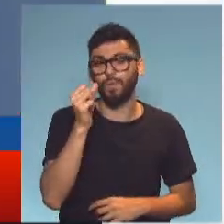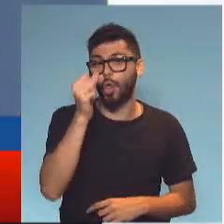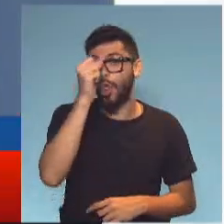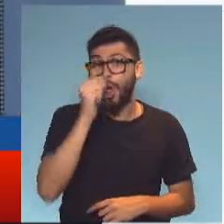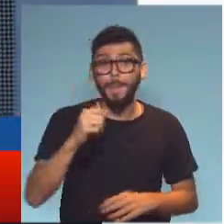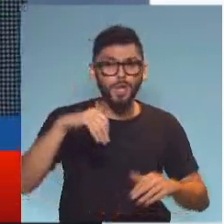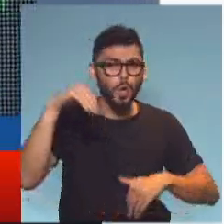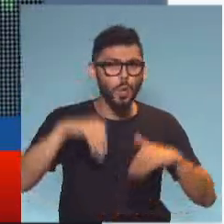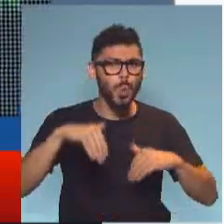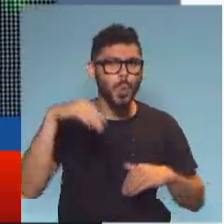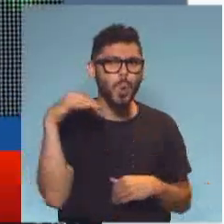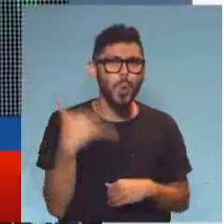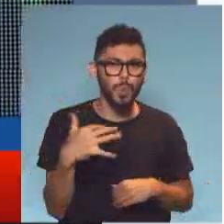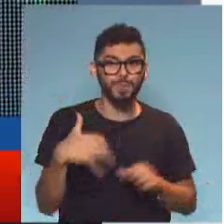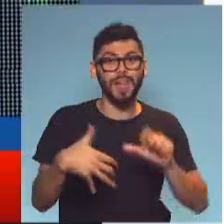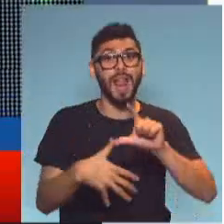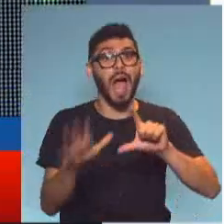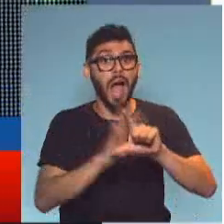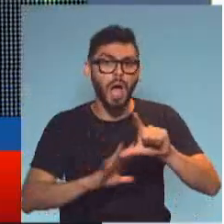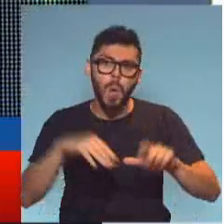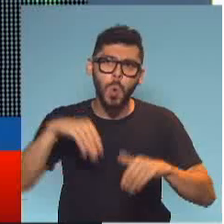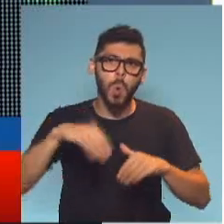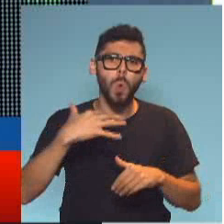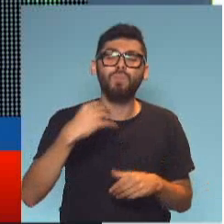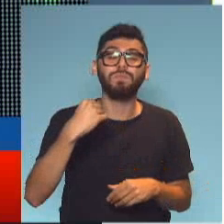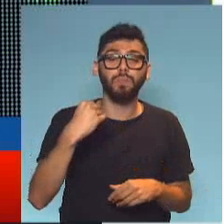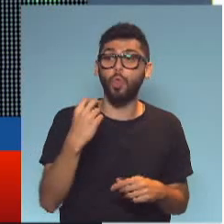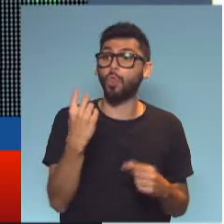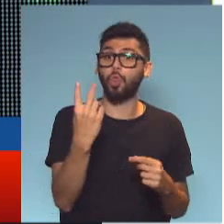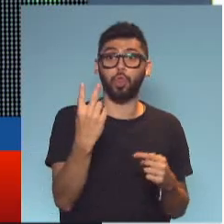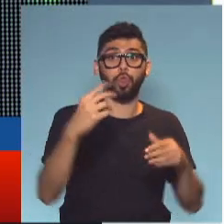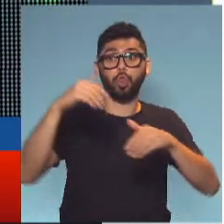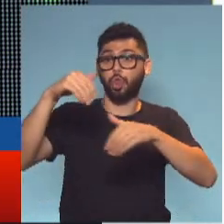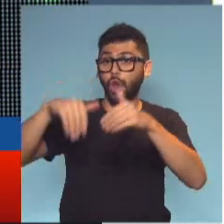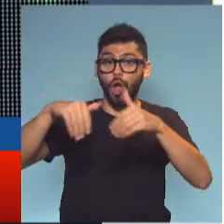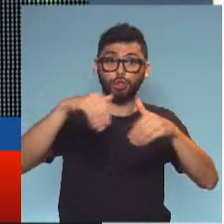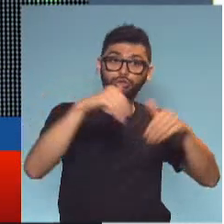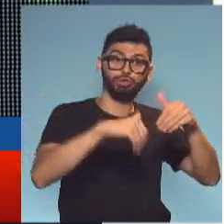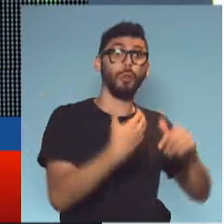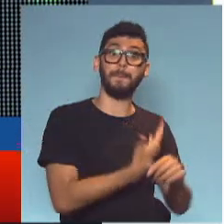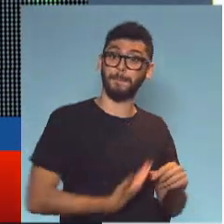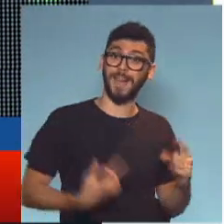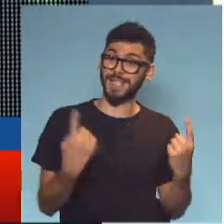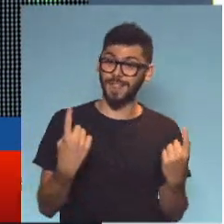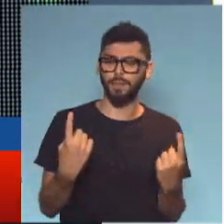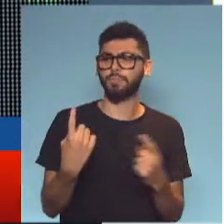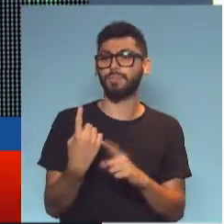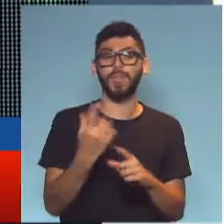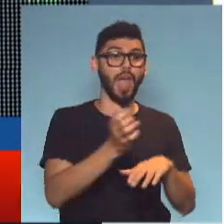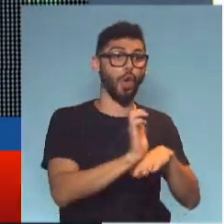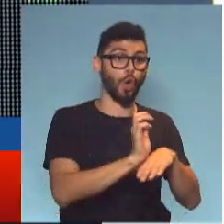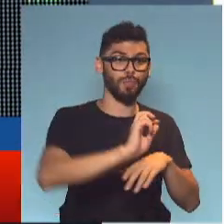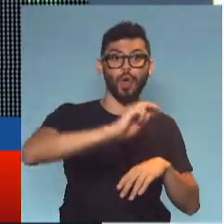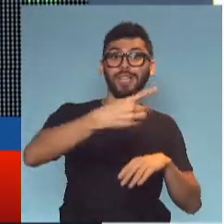pura elección en Latinoamérica. ¿Por qué? Porque tenemos estas dos instancias presidenciales. En Ecuador, la segunda